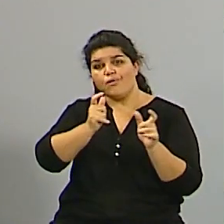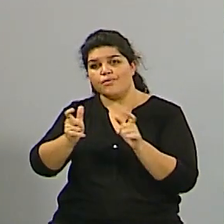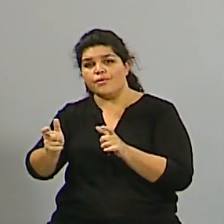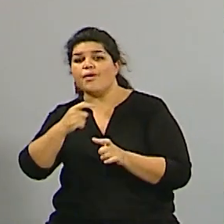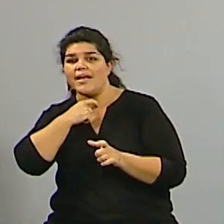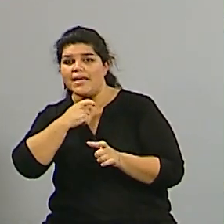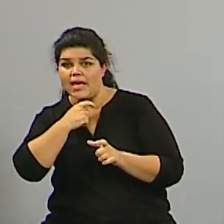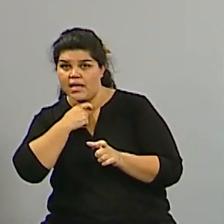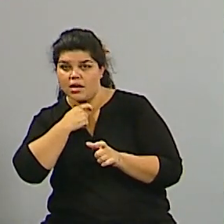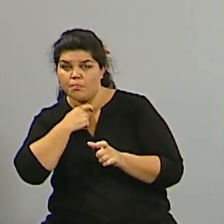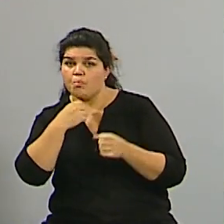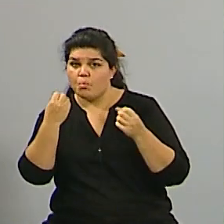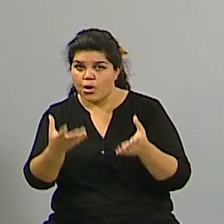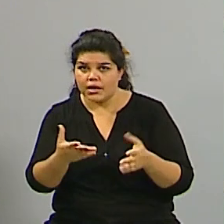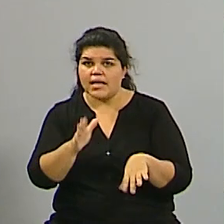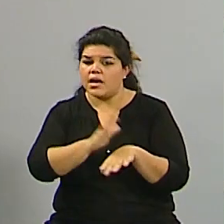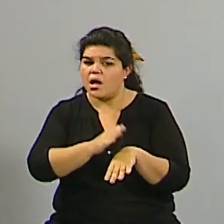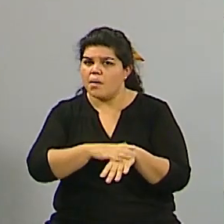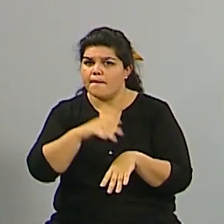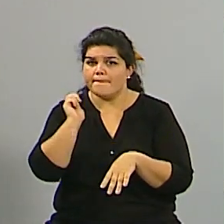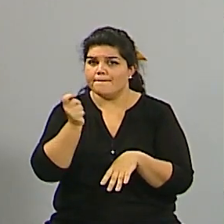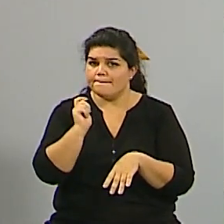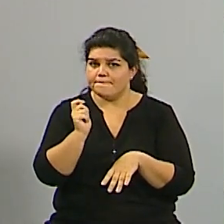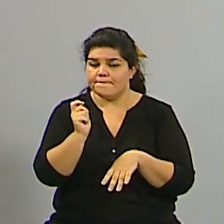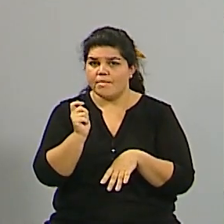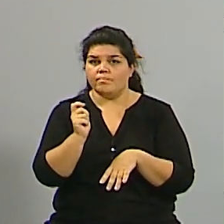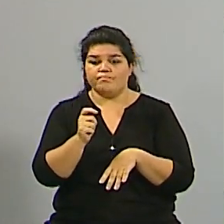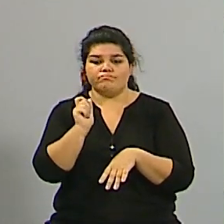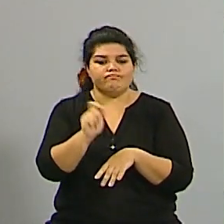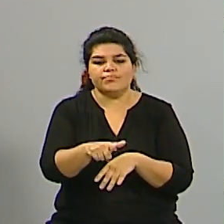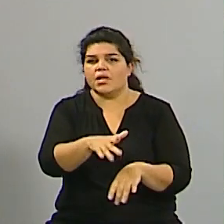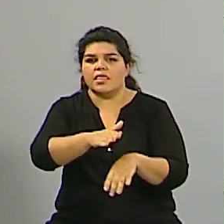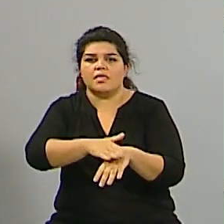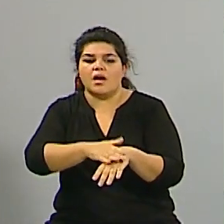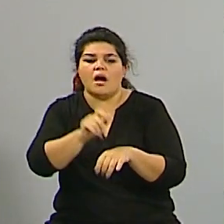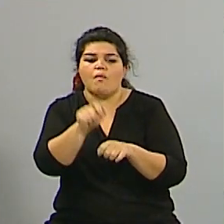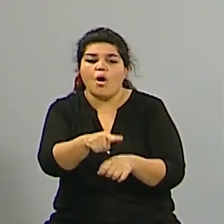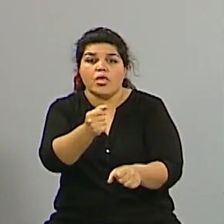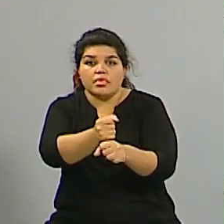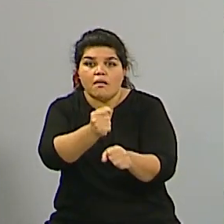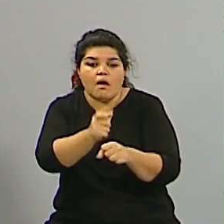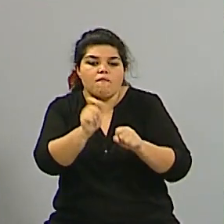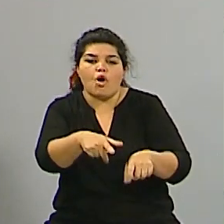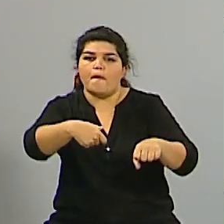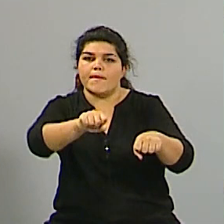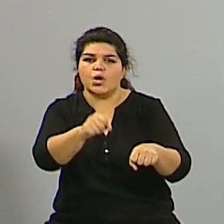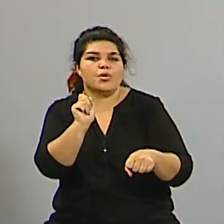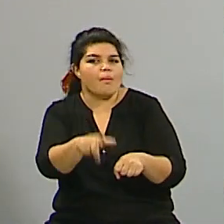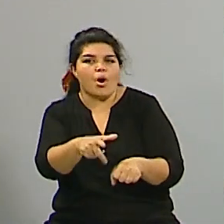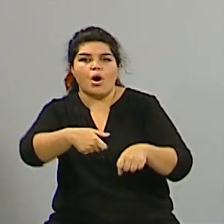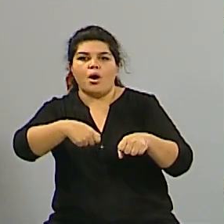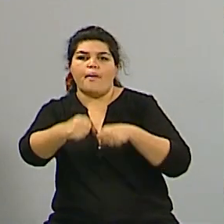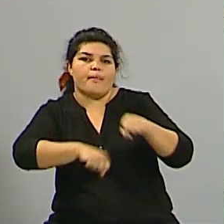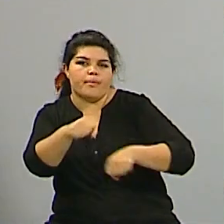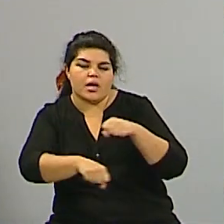trabajo, porque toda la carga es para el trabajador, ¿sí? Aquel que va en la moto, aquel que va en la bicicleta, aquel